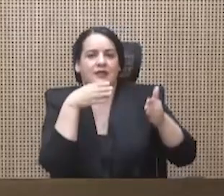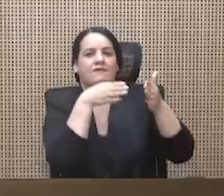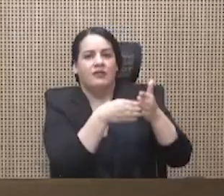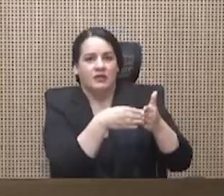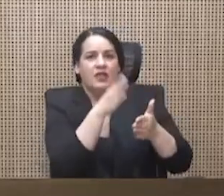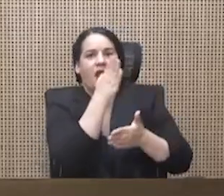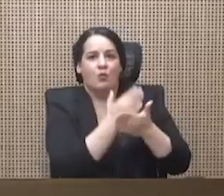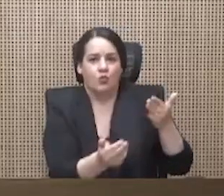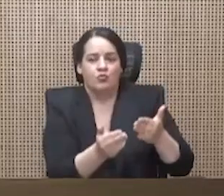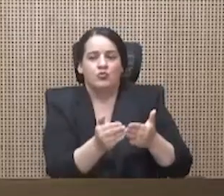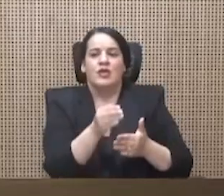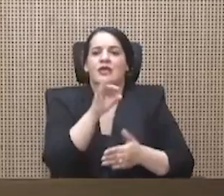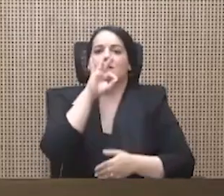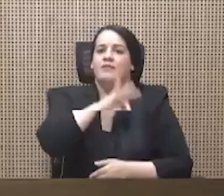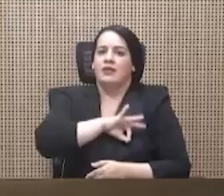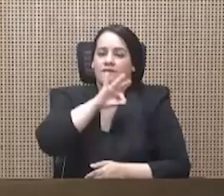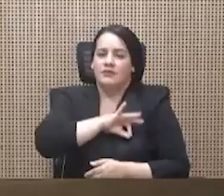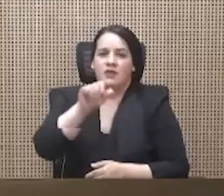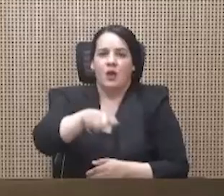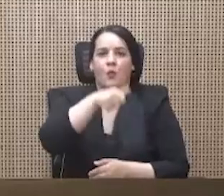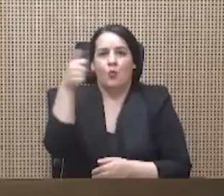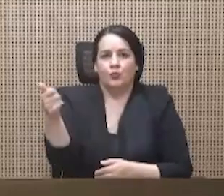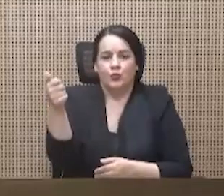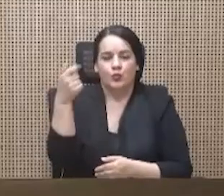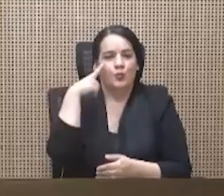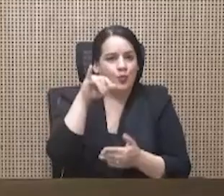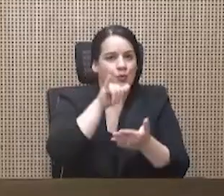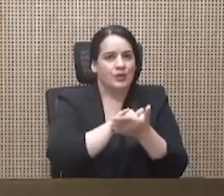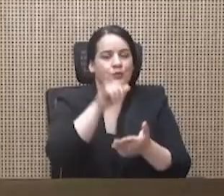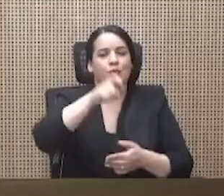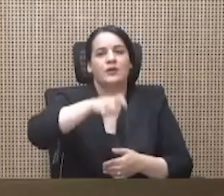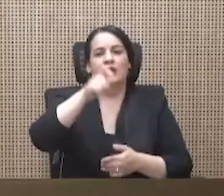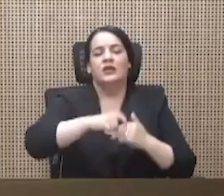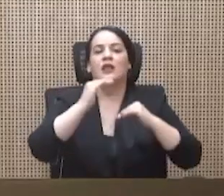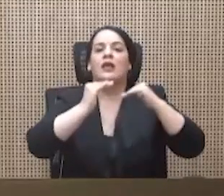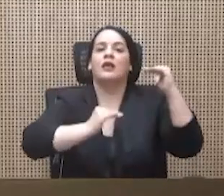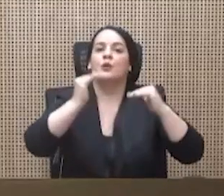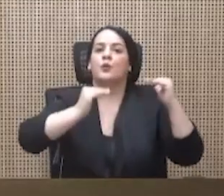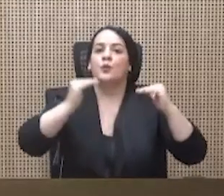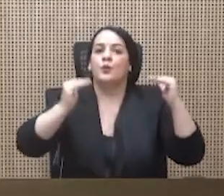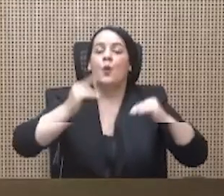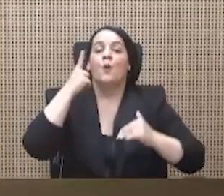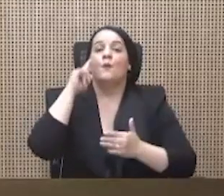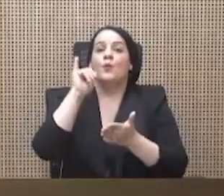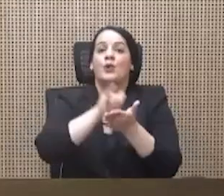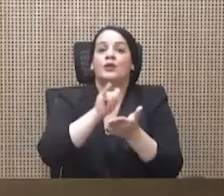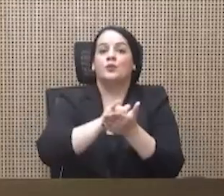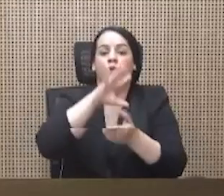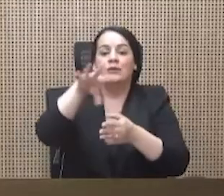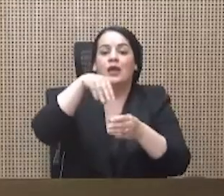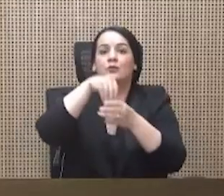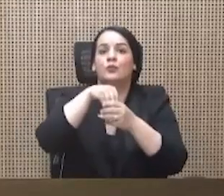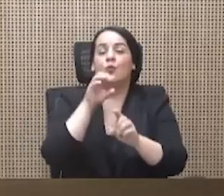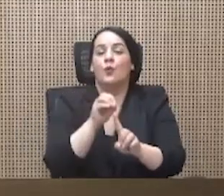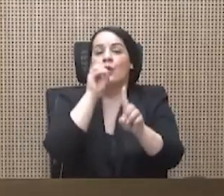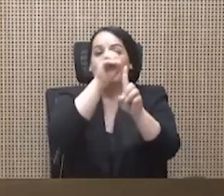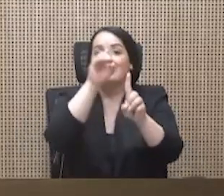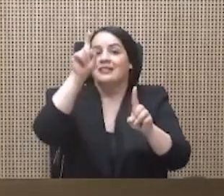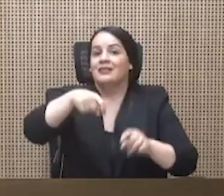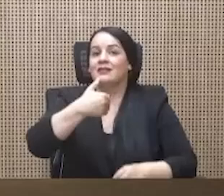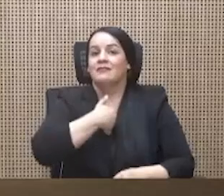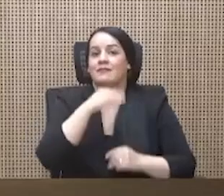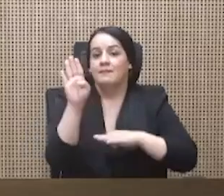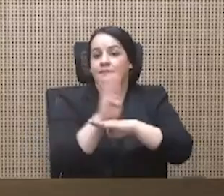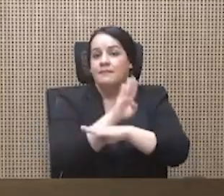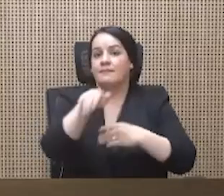y se beneficia a otros. Por eso se requiere de los equilibrios. Por eso, dentro de los objetivos que debe tener el